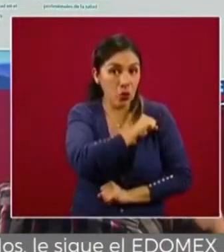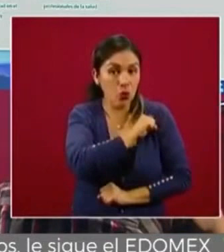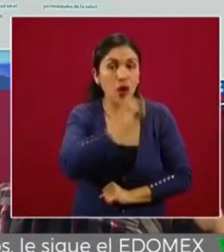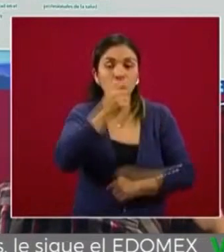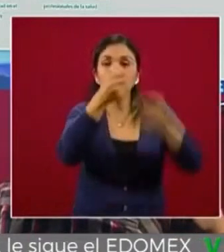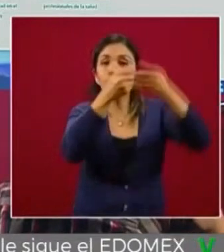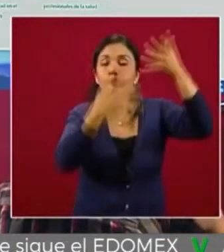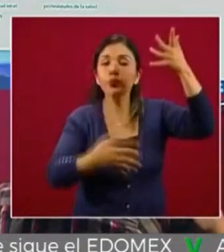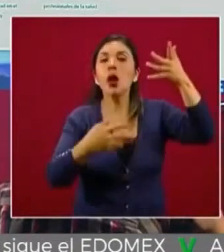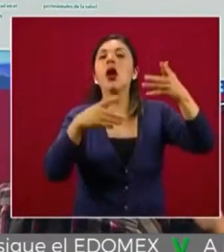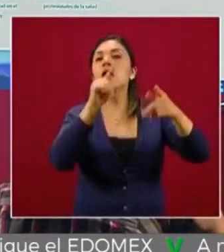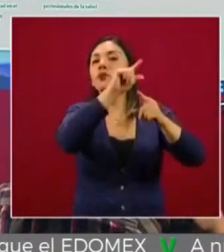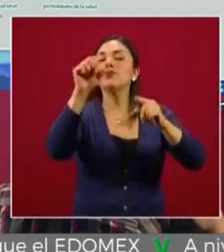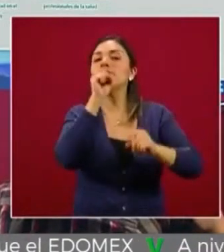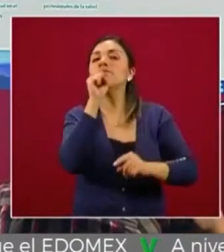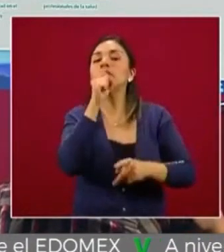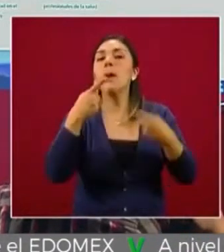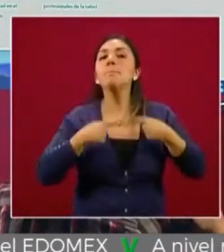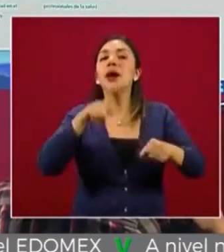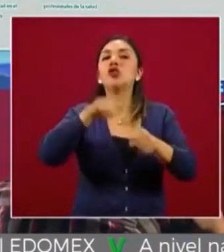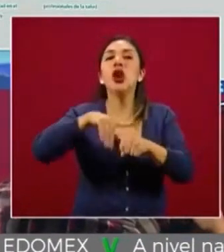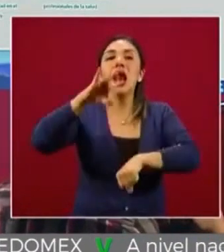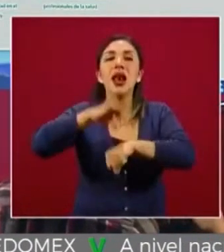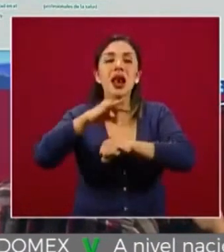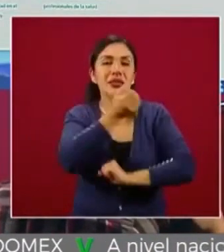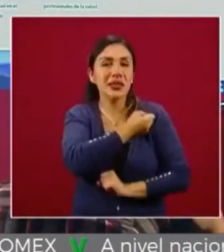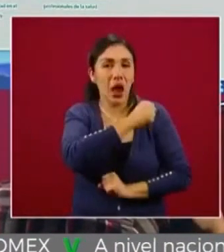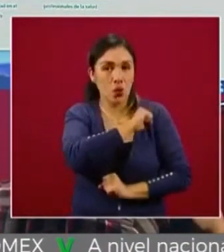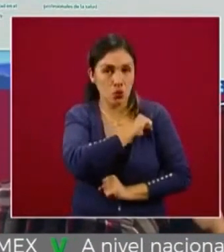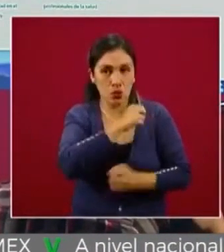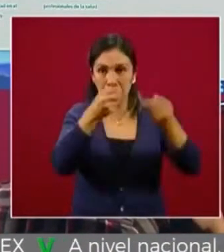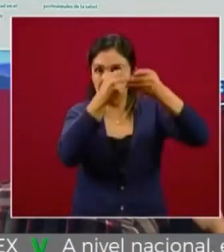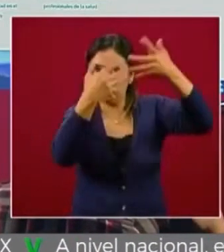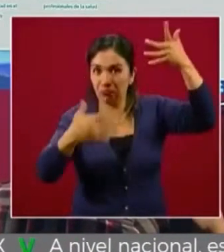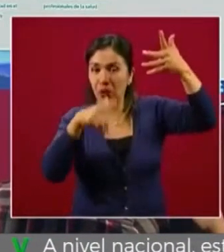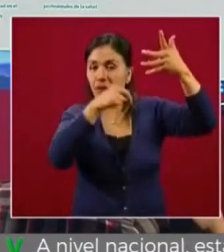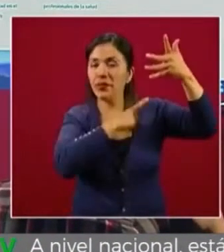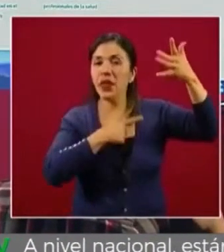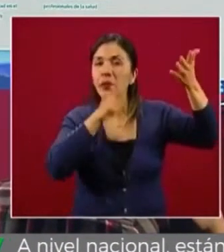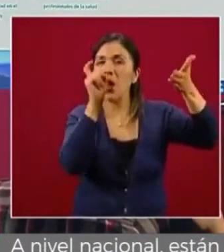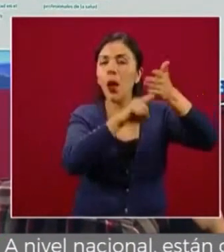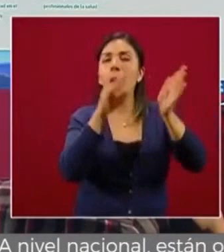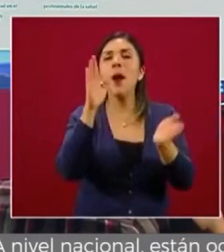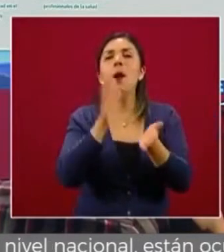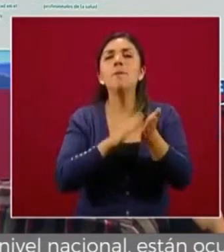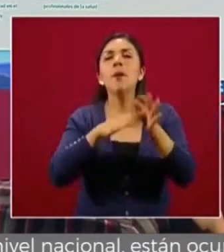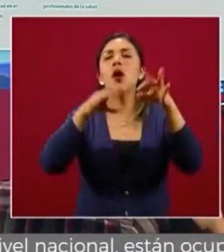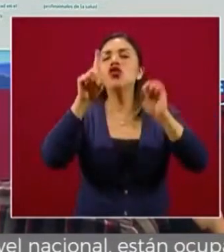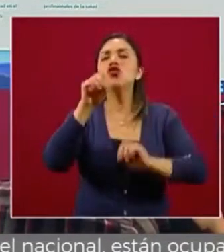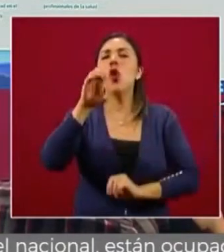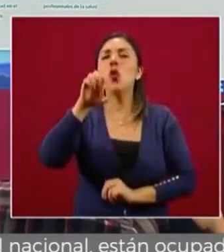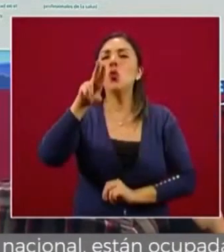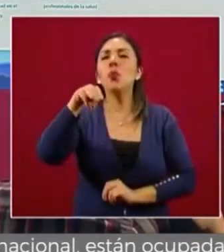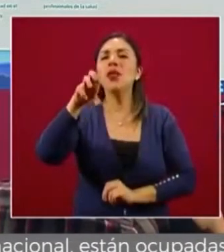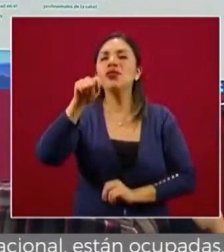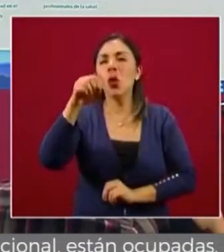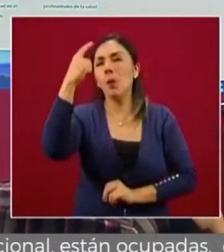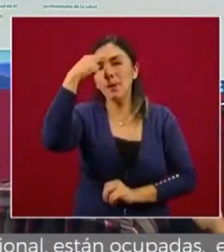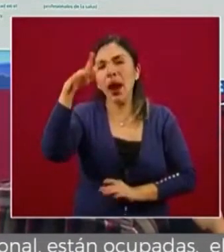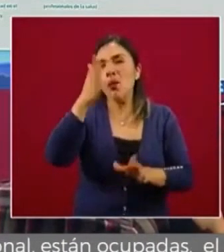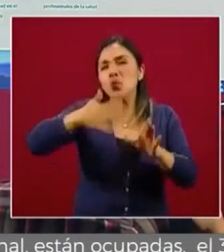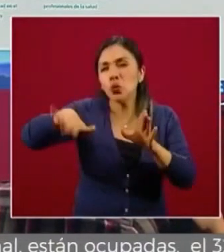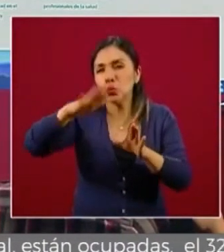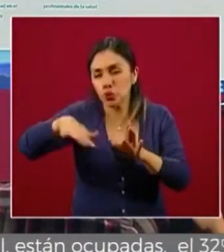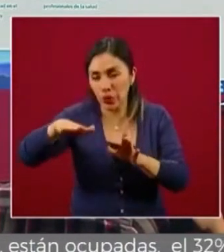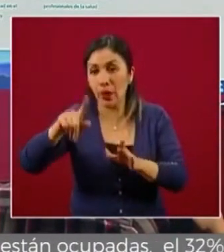no, no, aún cuando se arrojen resultados como sucede, puede ser que se tarde un tiempo en